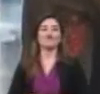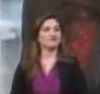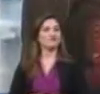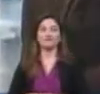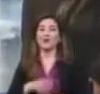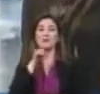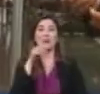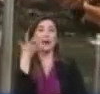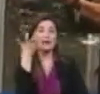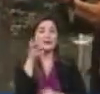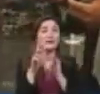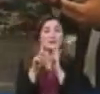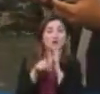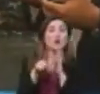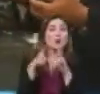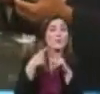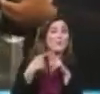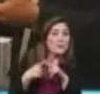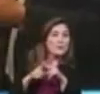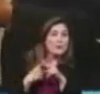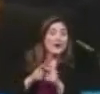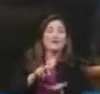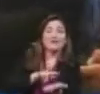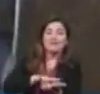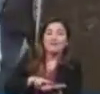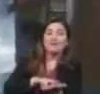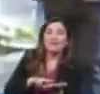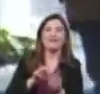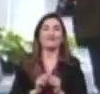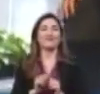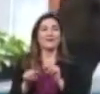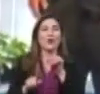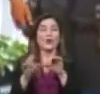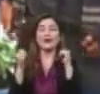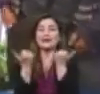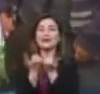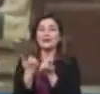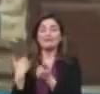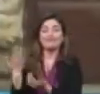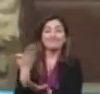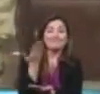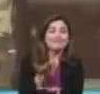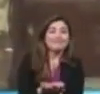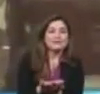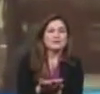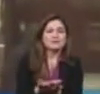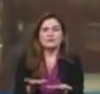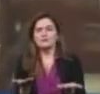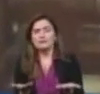Faltaban 15 minutos para que inicie el pleno legislativo. Algunos asambleístas llegaron, pero se